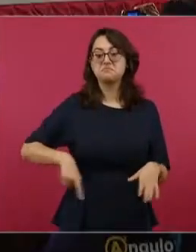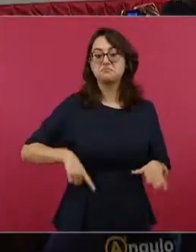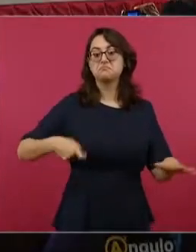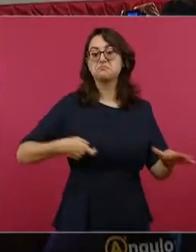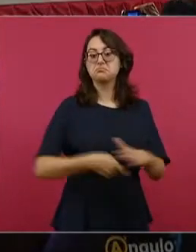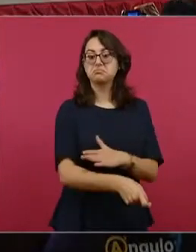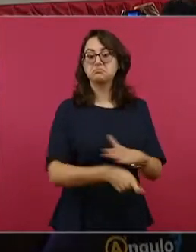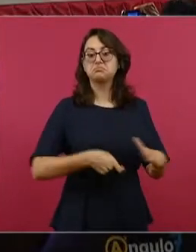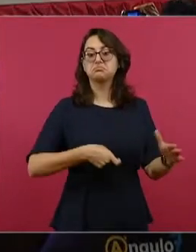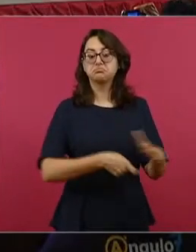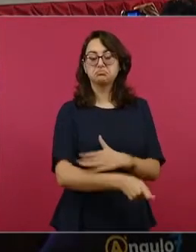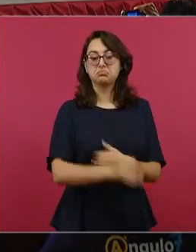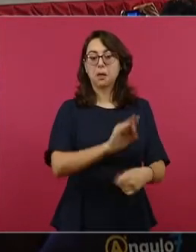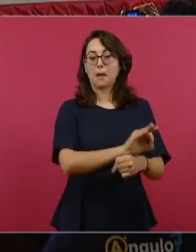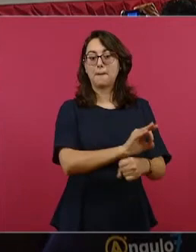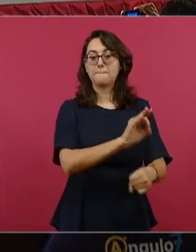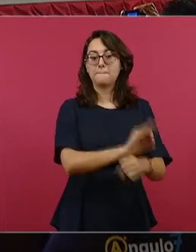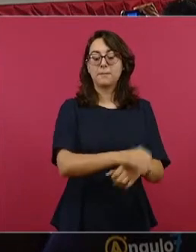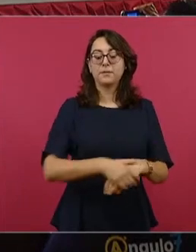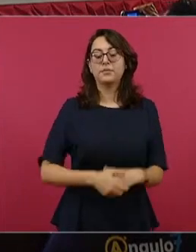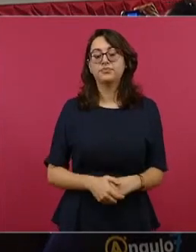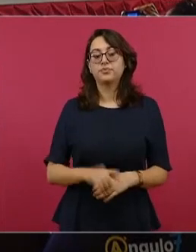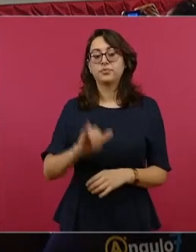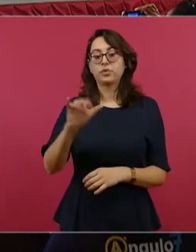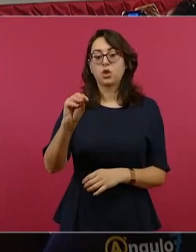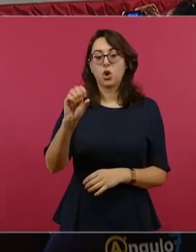José Cárdenas,